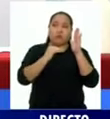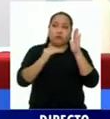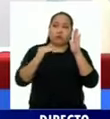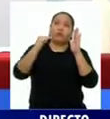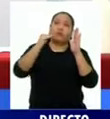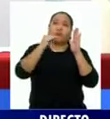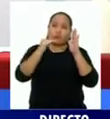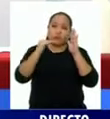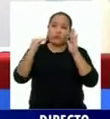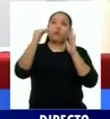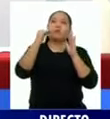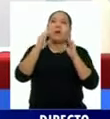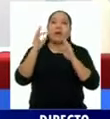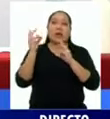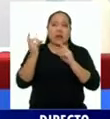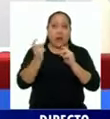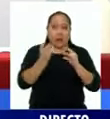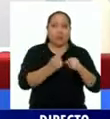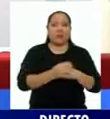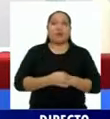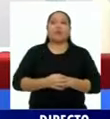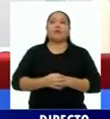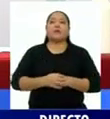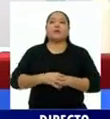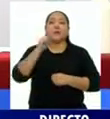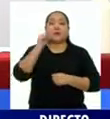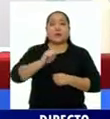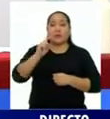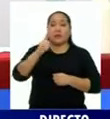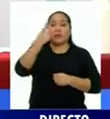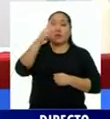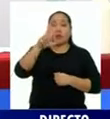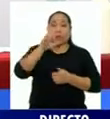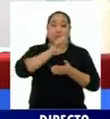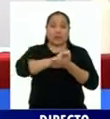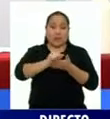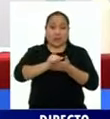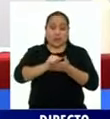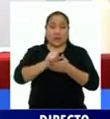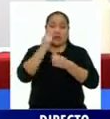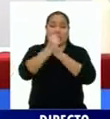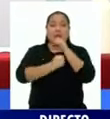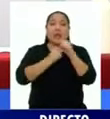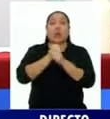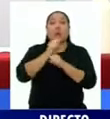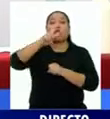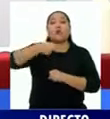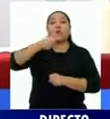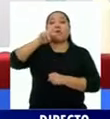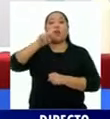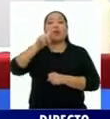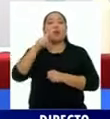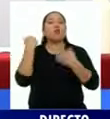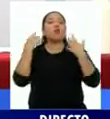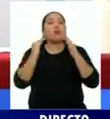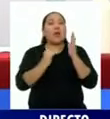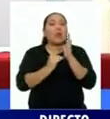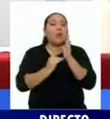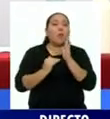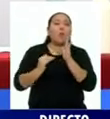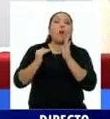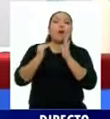rápida. Incluso en este primer trimestre del año 2021 ya hemos crecido, no solamente